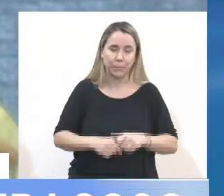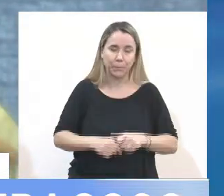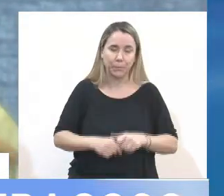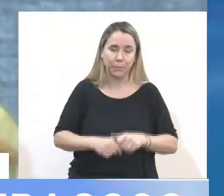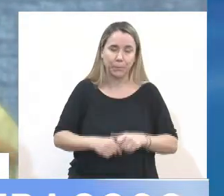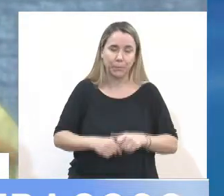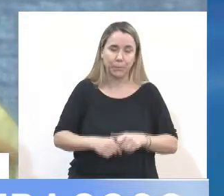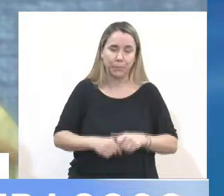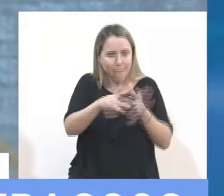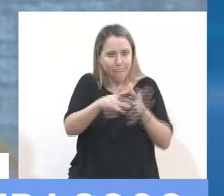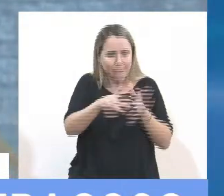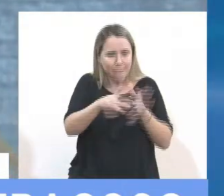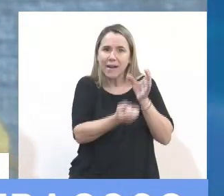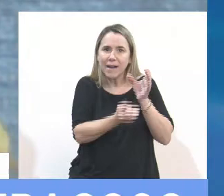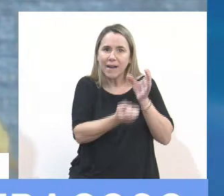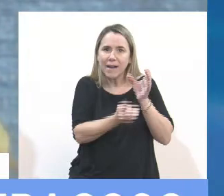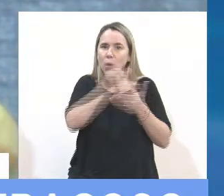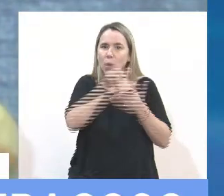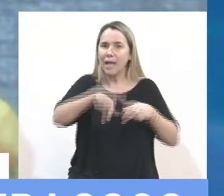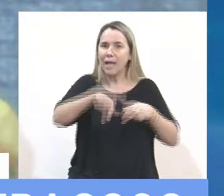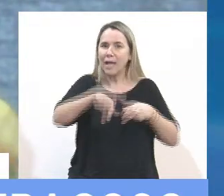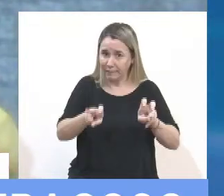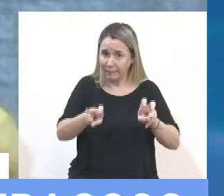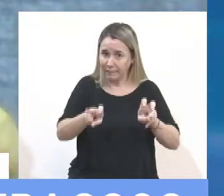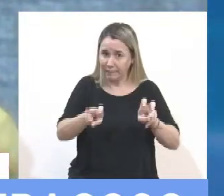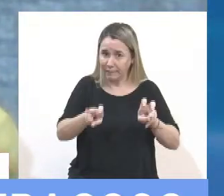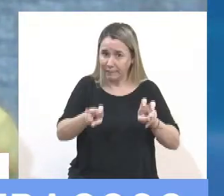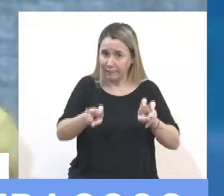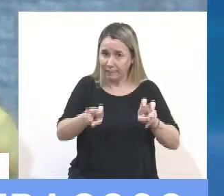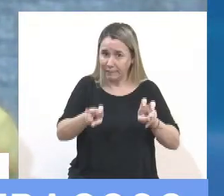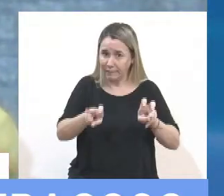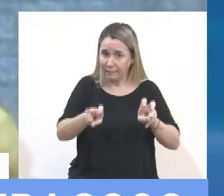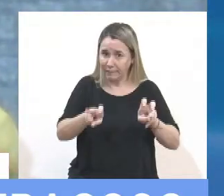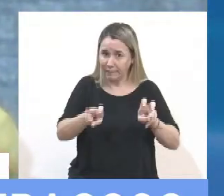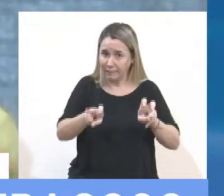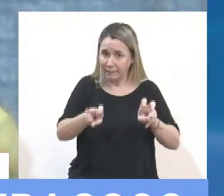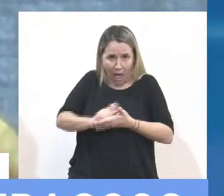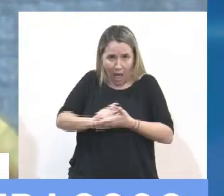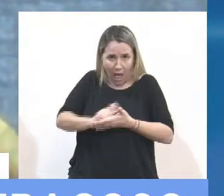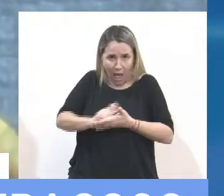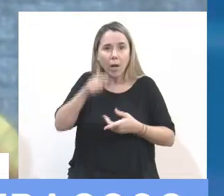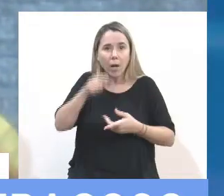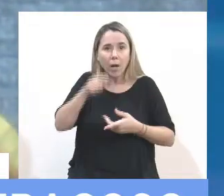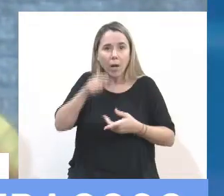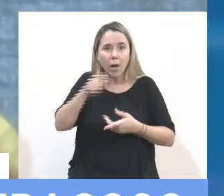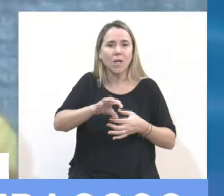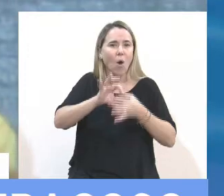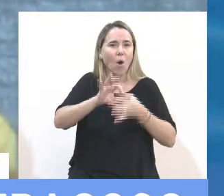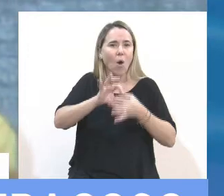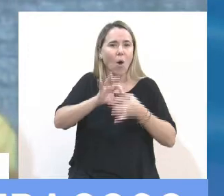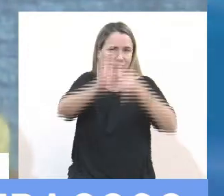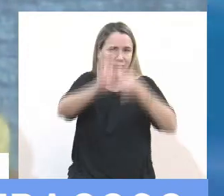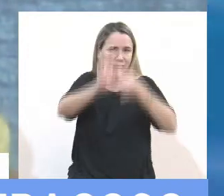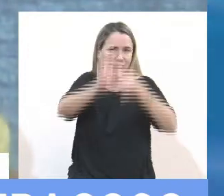de legislar sobre este tema, y por supuesto reitero mis felicitaciones para los autores de los proyectos, pero que fue transversal a todo